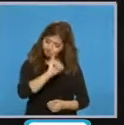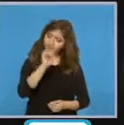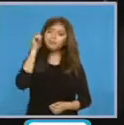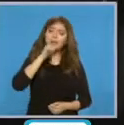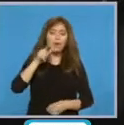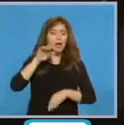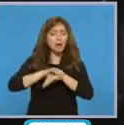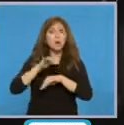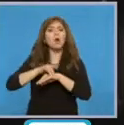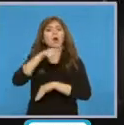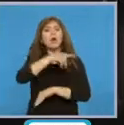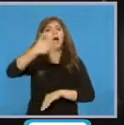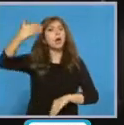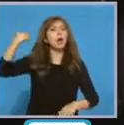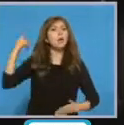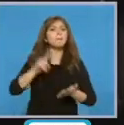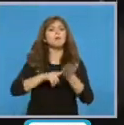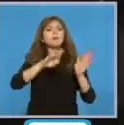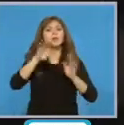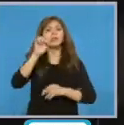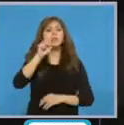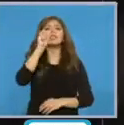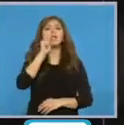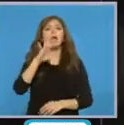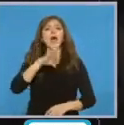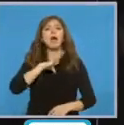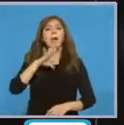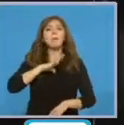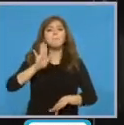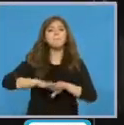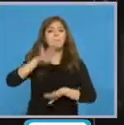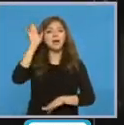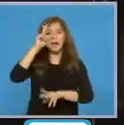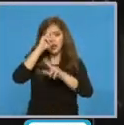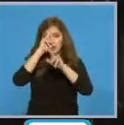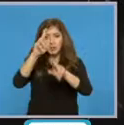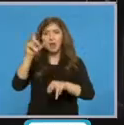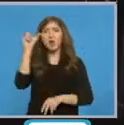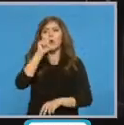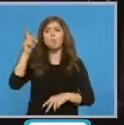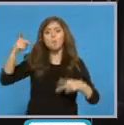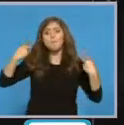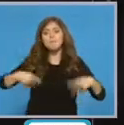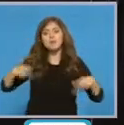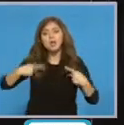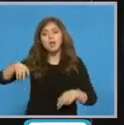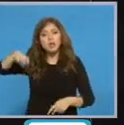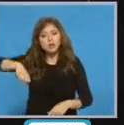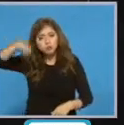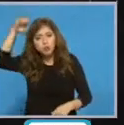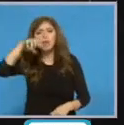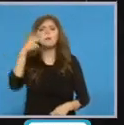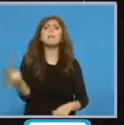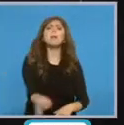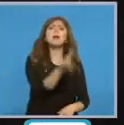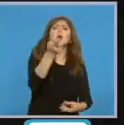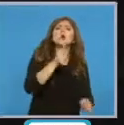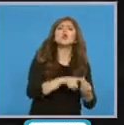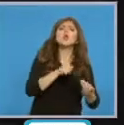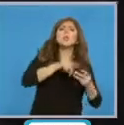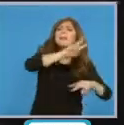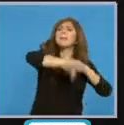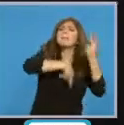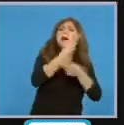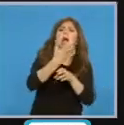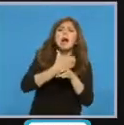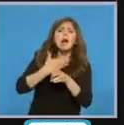más respeto hacia la gente mayor. ¿Y luego a dónde se iban a tomar un cafecito o la